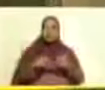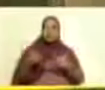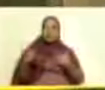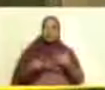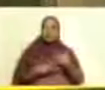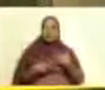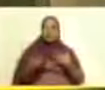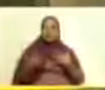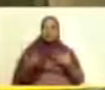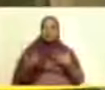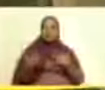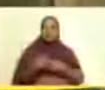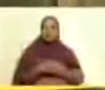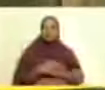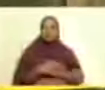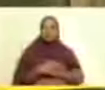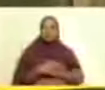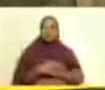Ayacucho.